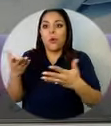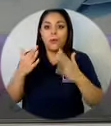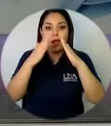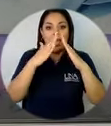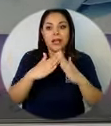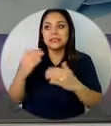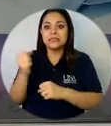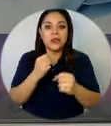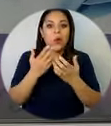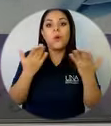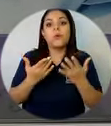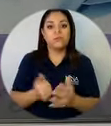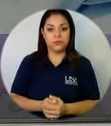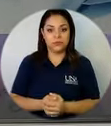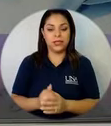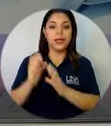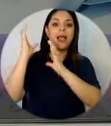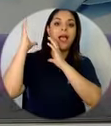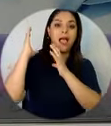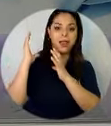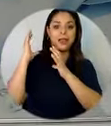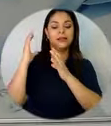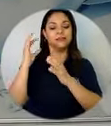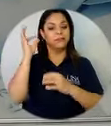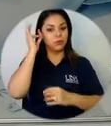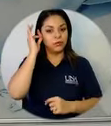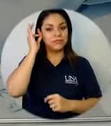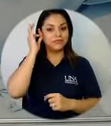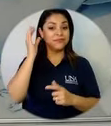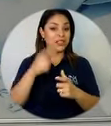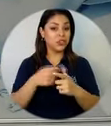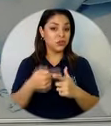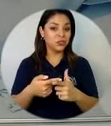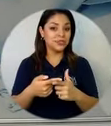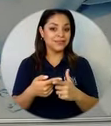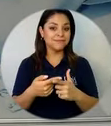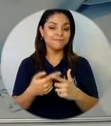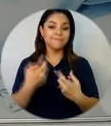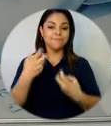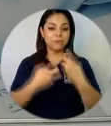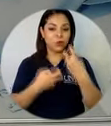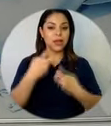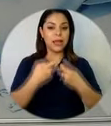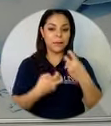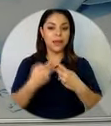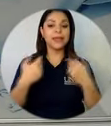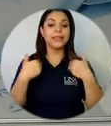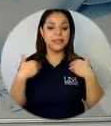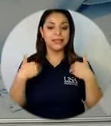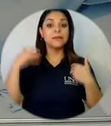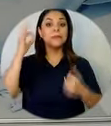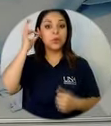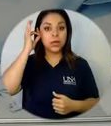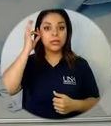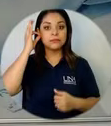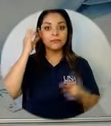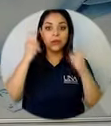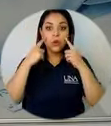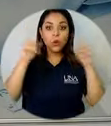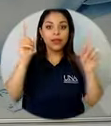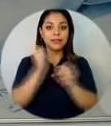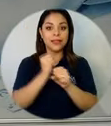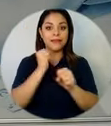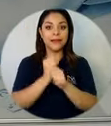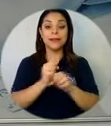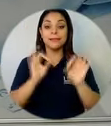tareas de cuidado que se recargan sobre las mujeres. Entonces estamos hablando de un problema que están teniendo las mujeres para